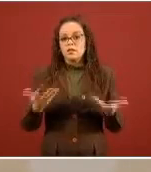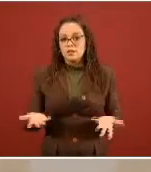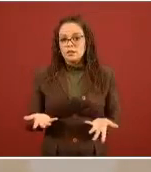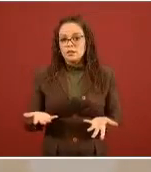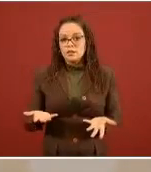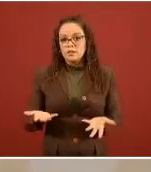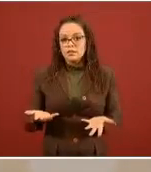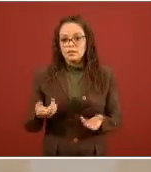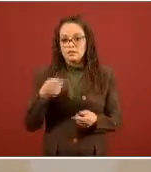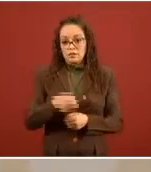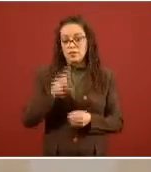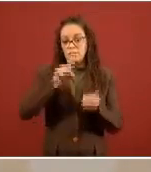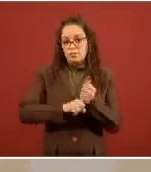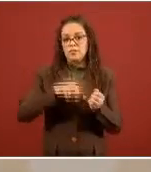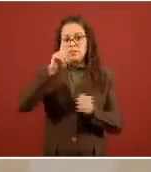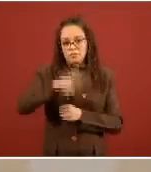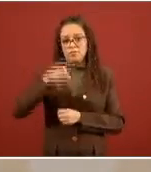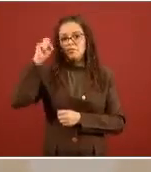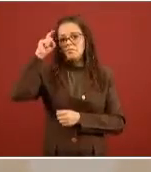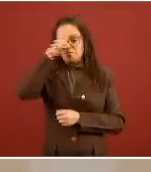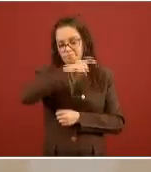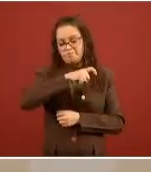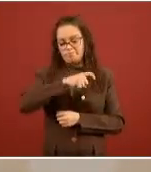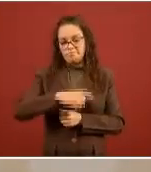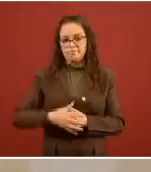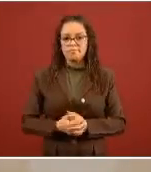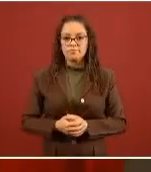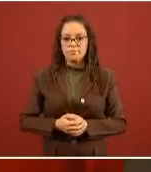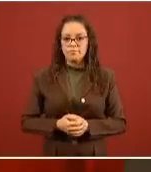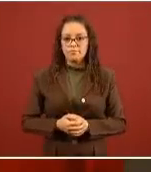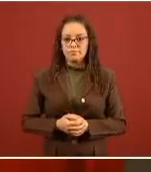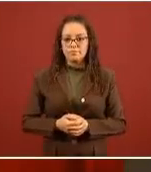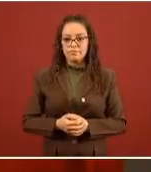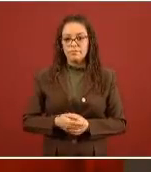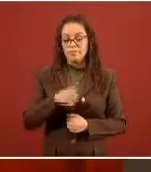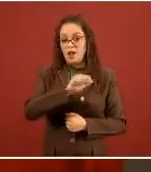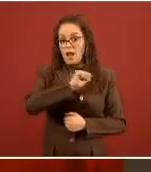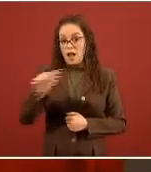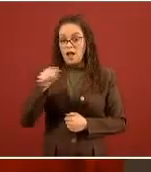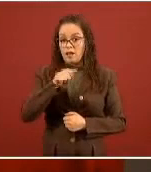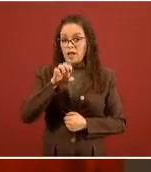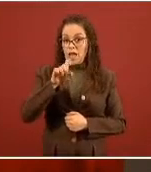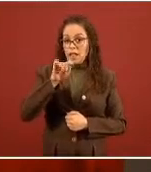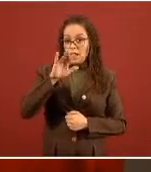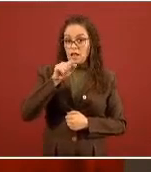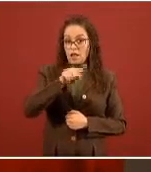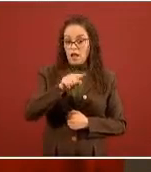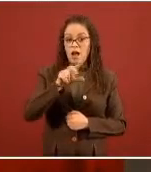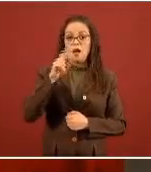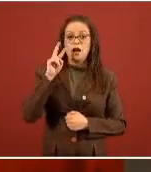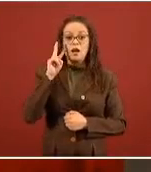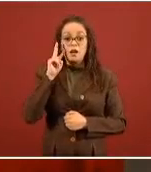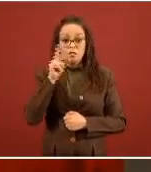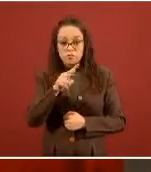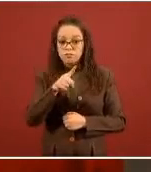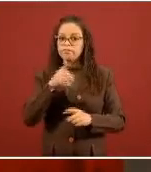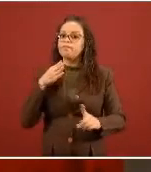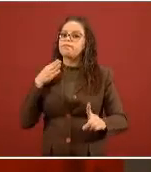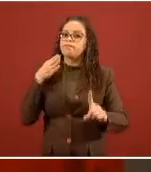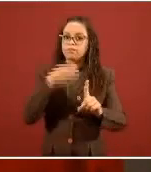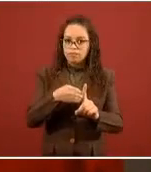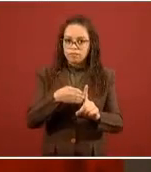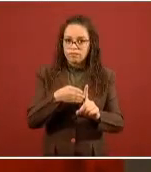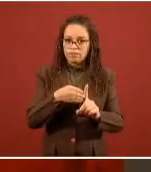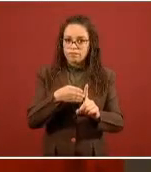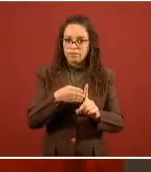tan compleja como esta. Y no perder de vista que los preceptos éticos fundamentales, muchos de ellos